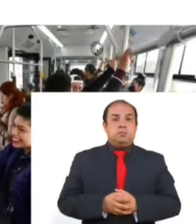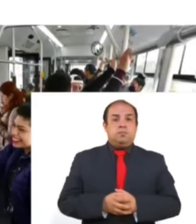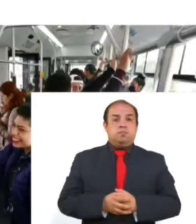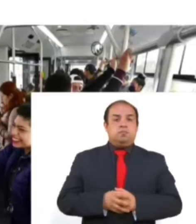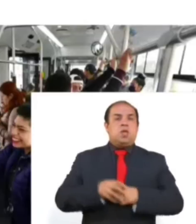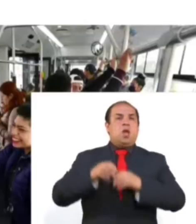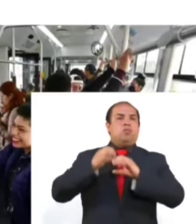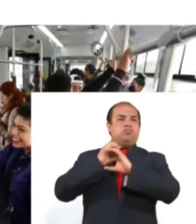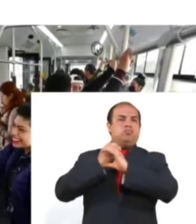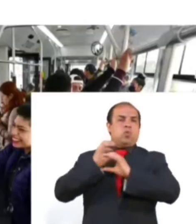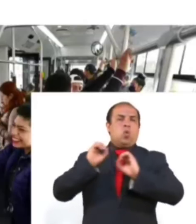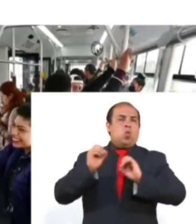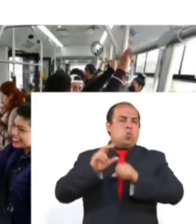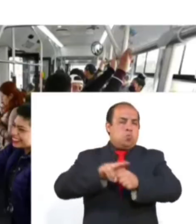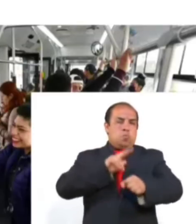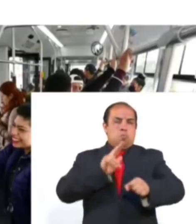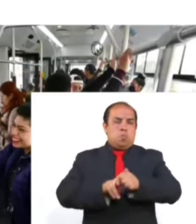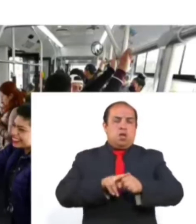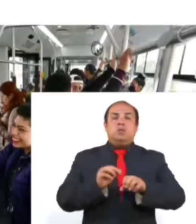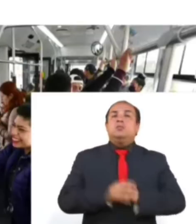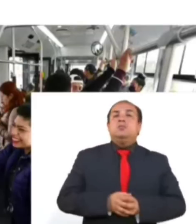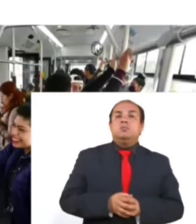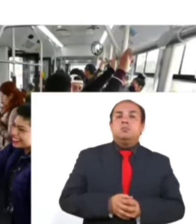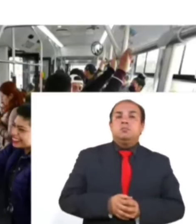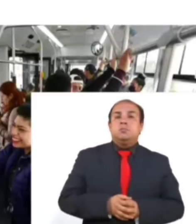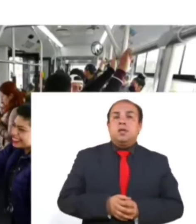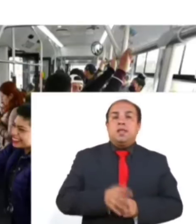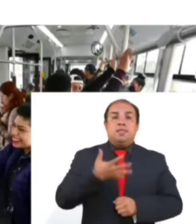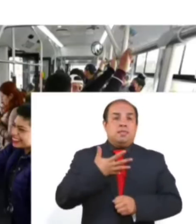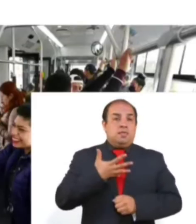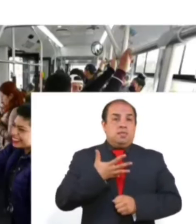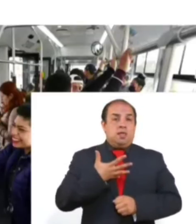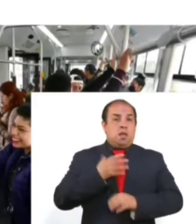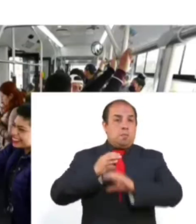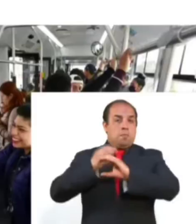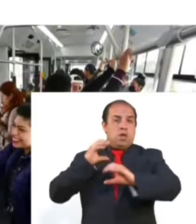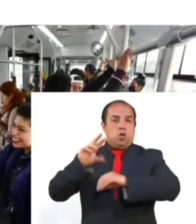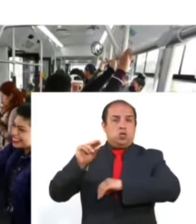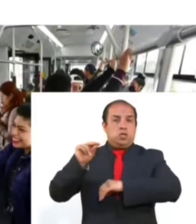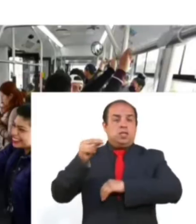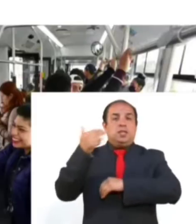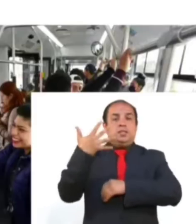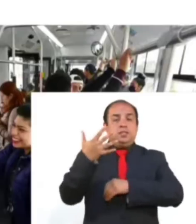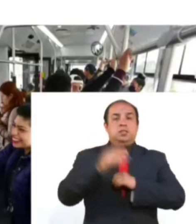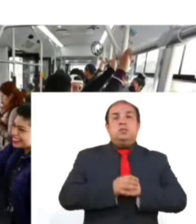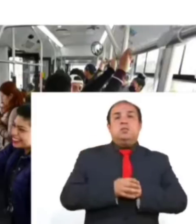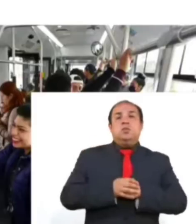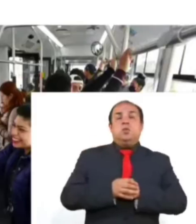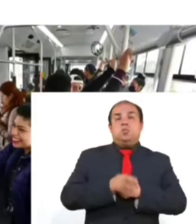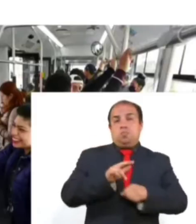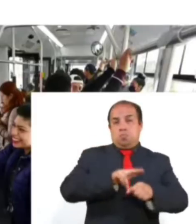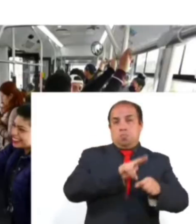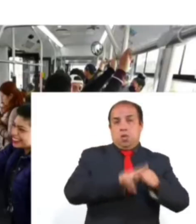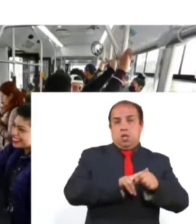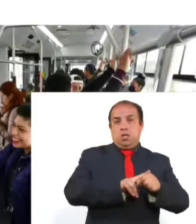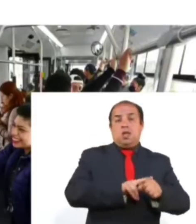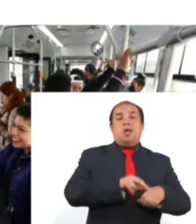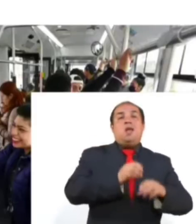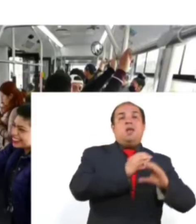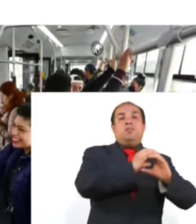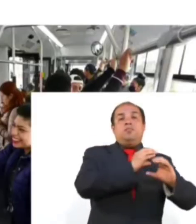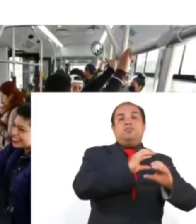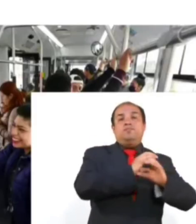sencillas la capacidad de las sencillas son 85 pasajeros la capacidad de las articuladas son 142 pasajeros